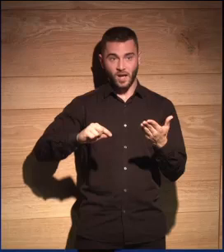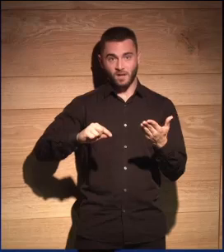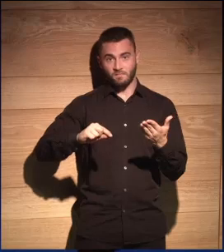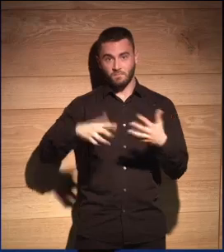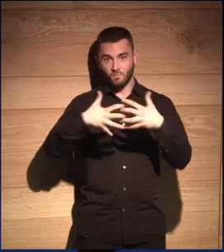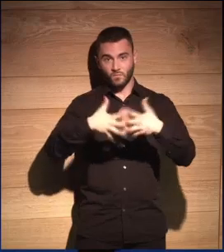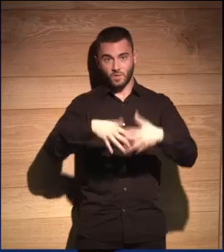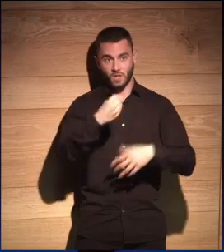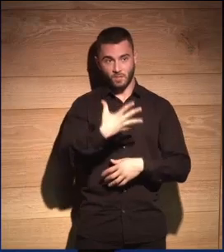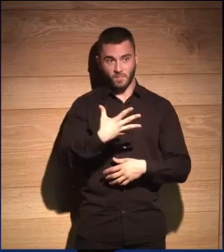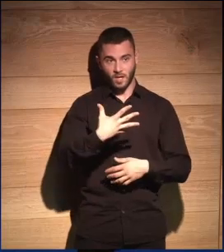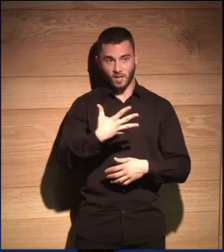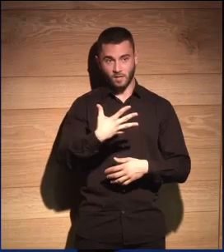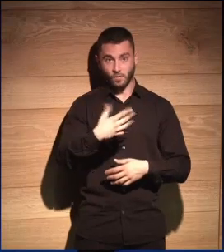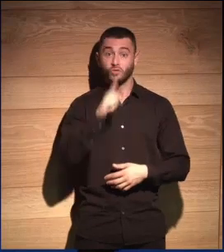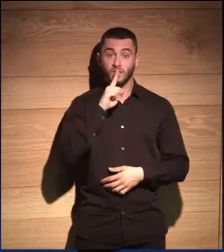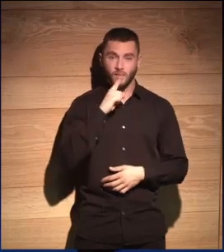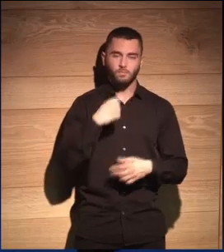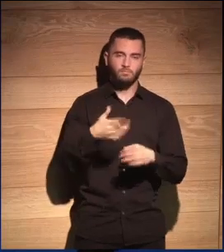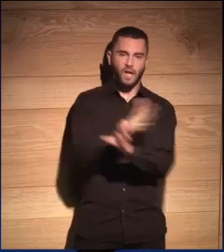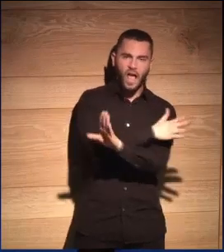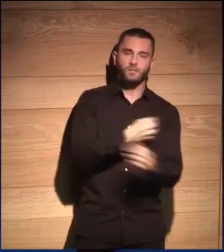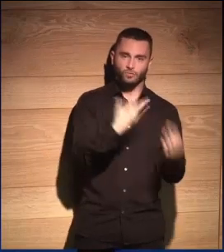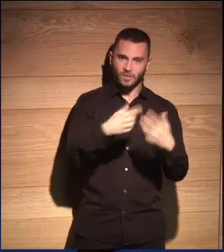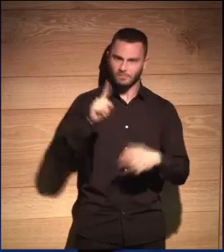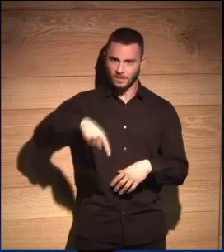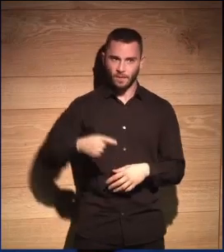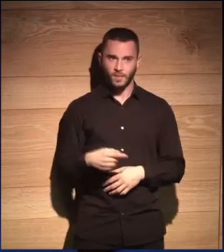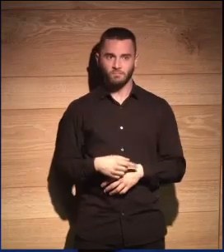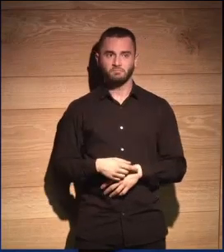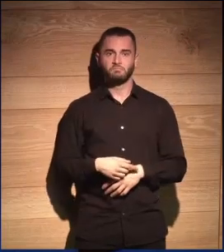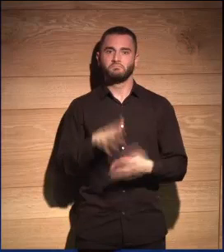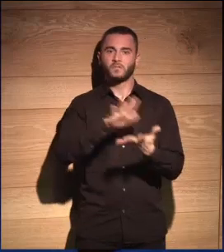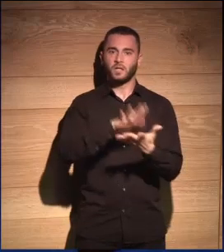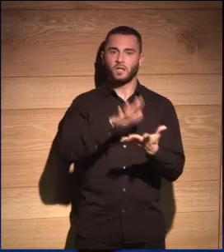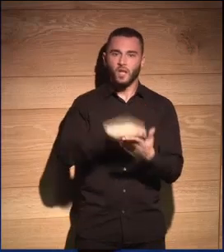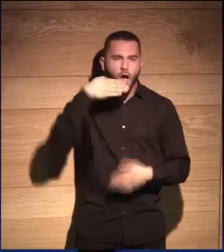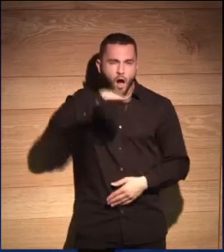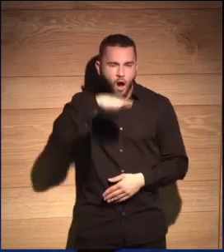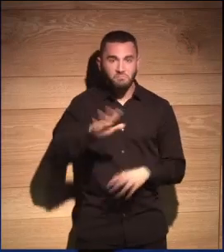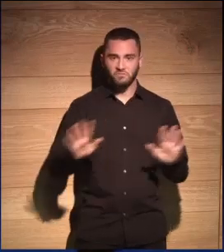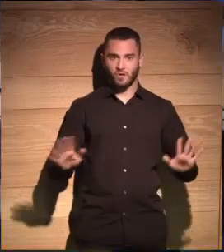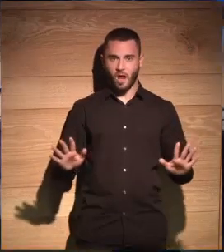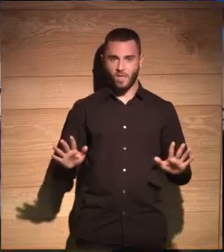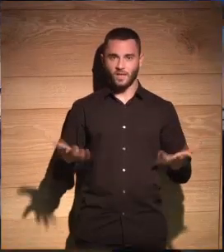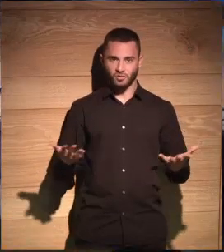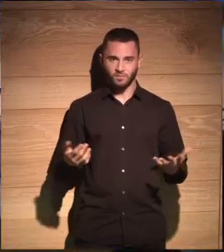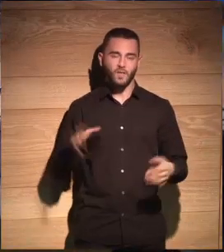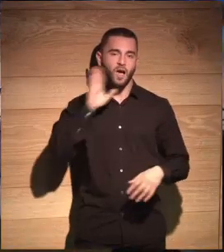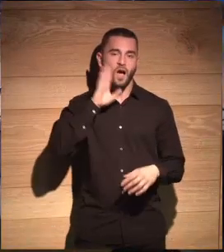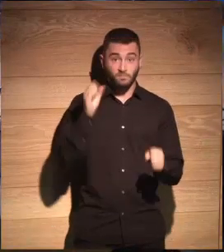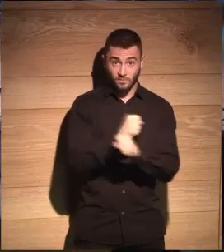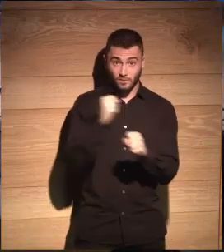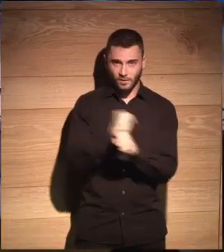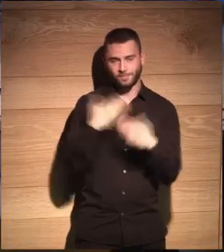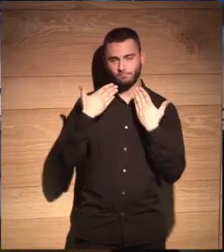veces, joder, qué buen ambiente de trabajo tenéis aquí, qué tranquilidad, no se oyen gritos, no se oyen... Y la verdad es que se agradece trabajar así. Entonces